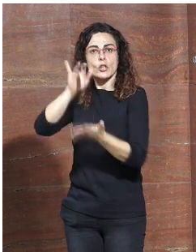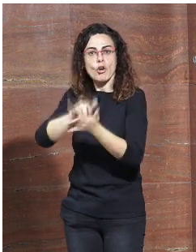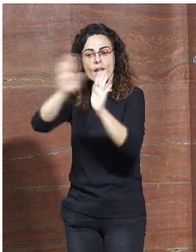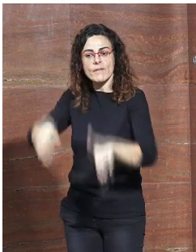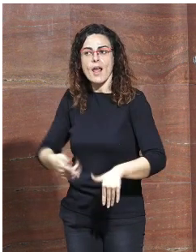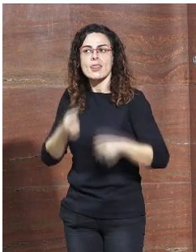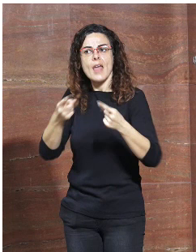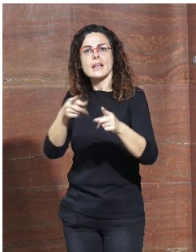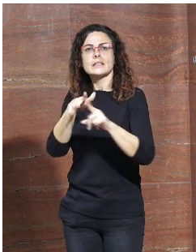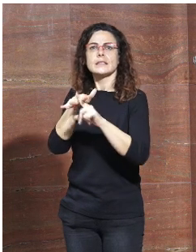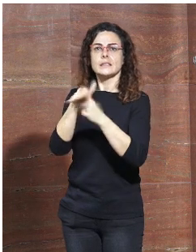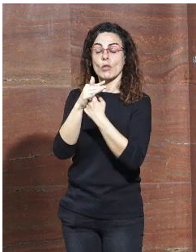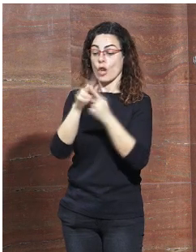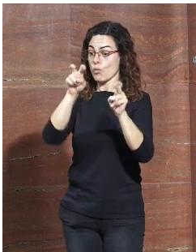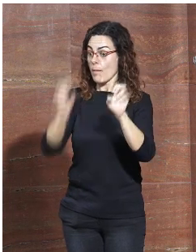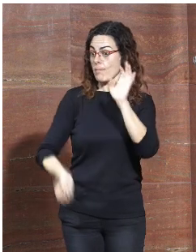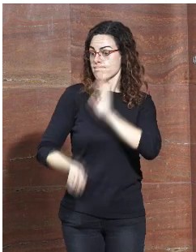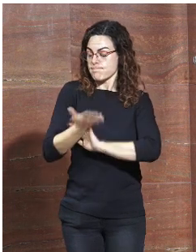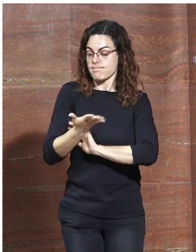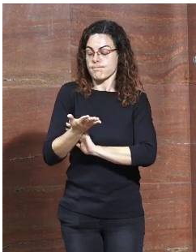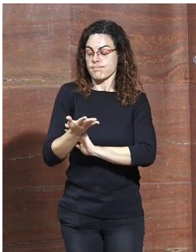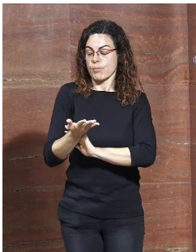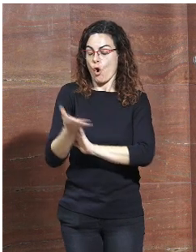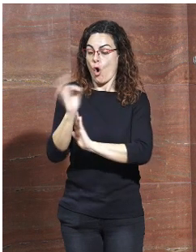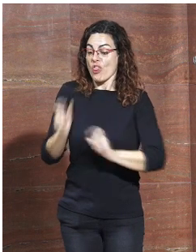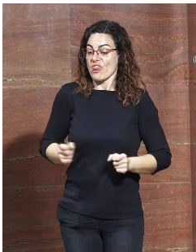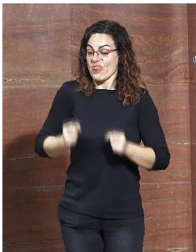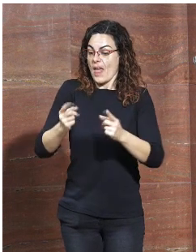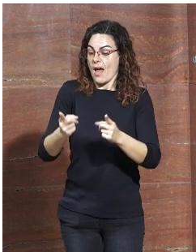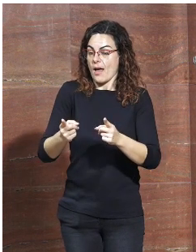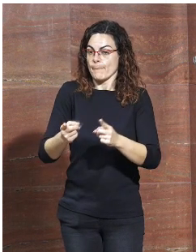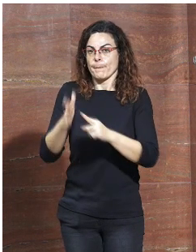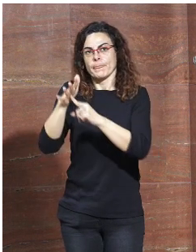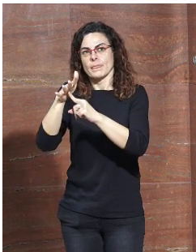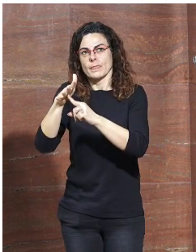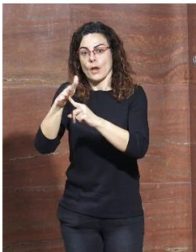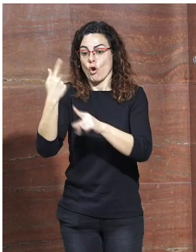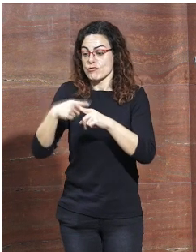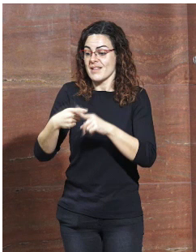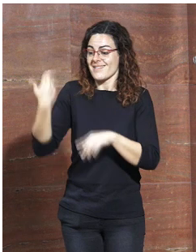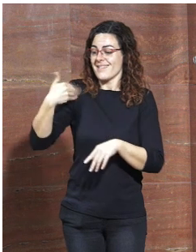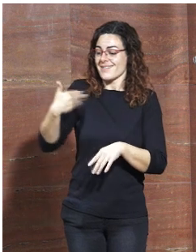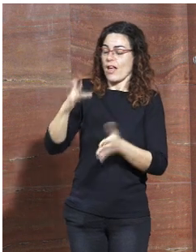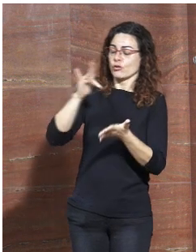generan situaciones nuevas o que potencian las discriminaciones que ya están